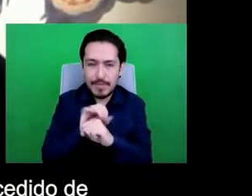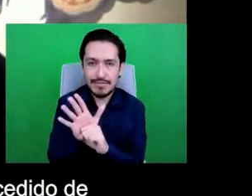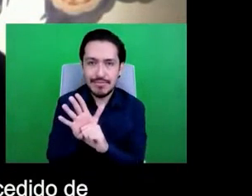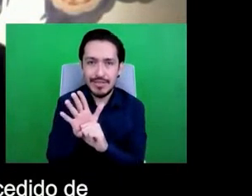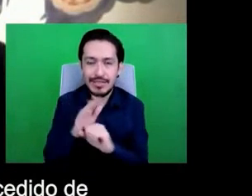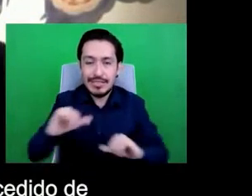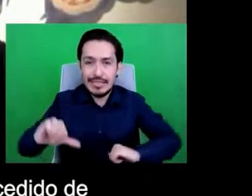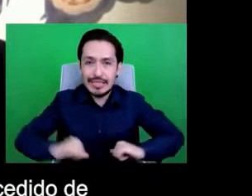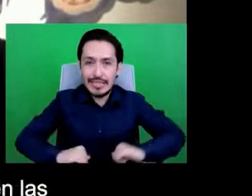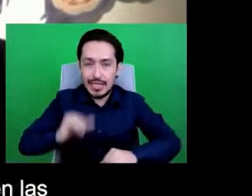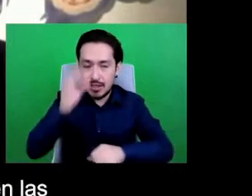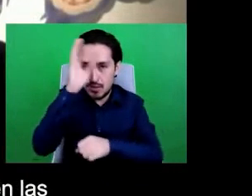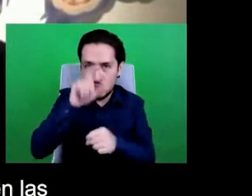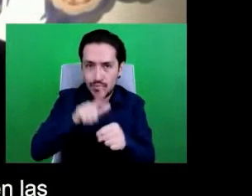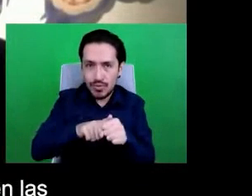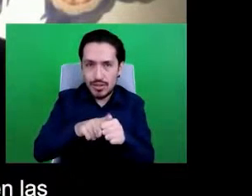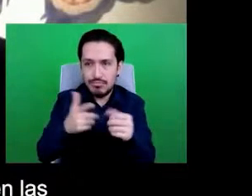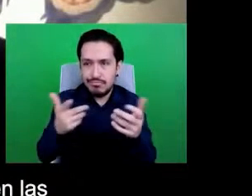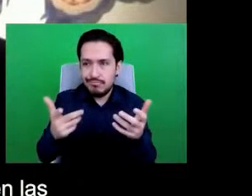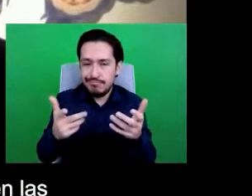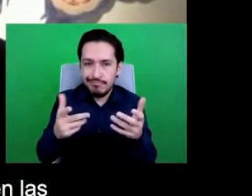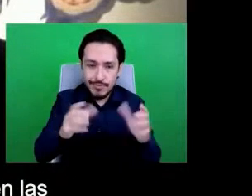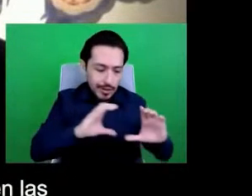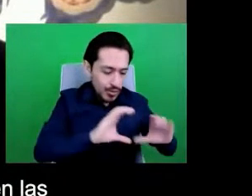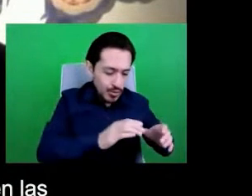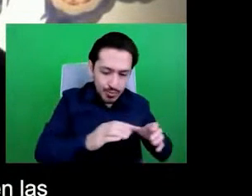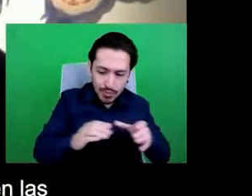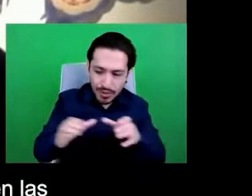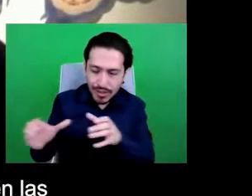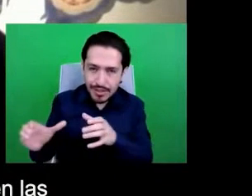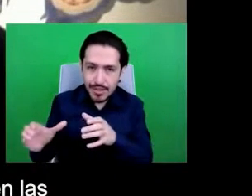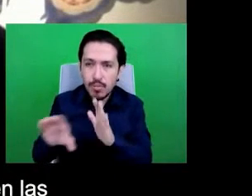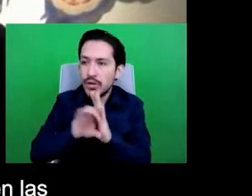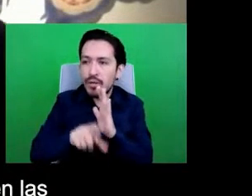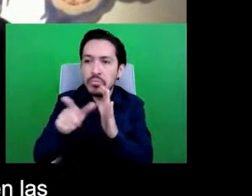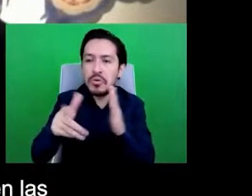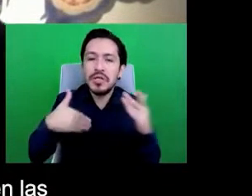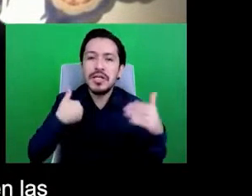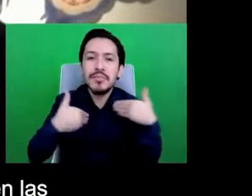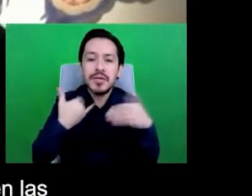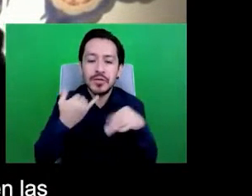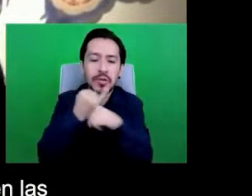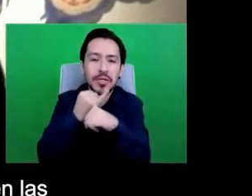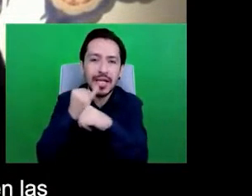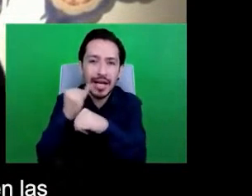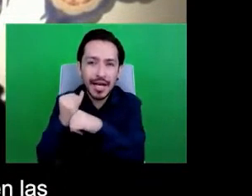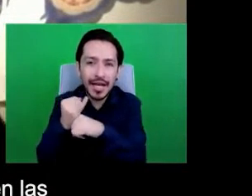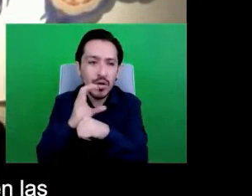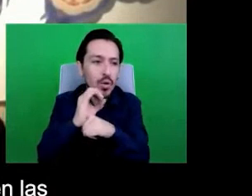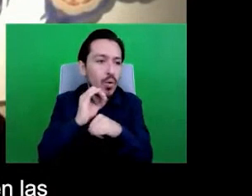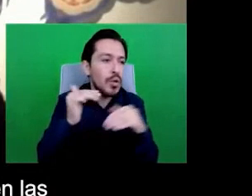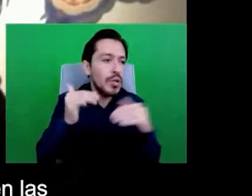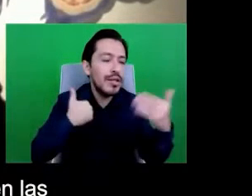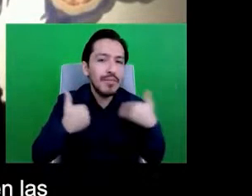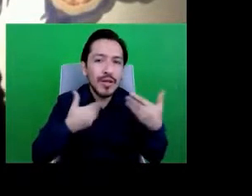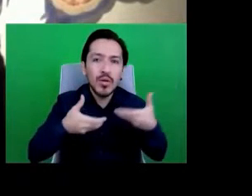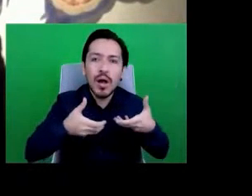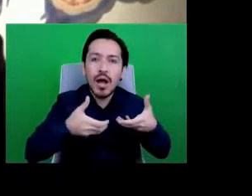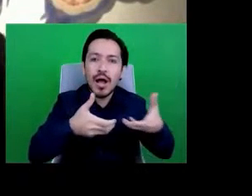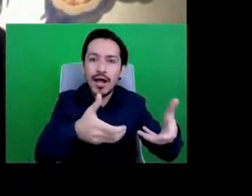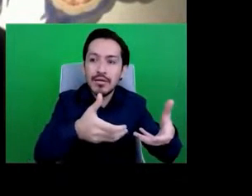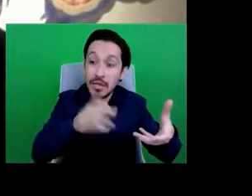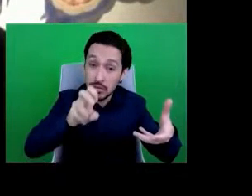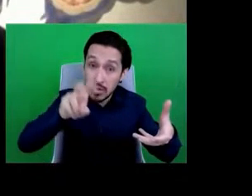sucedido de forma informal en las comunidades, el entretenimiento en línea, el entretenimiento en las calles, eso es lo que ha mantenido a las